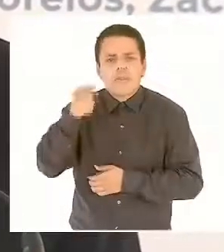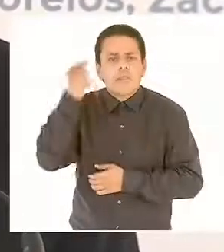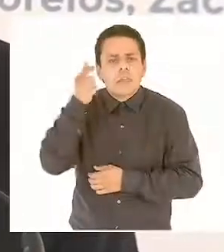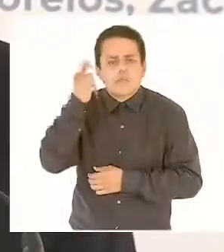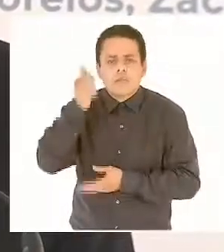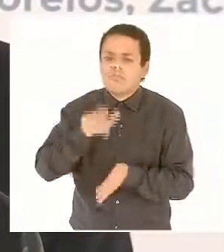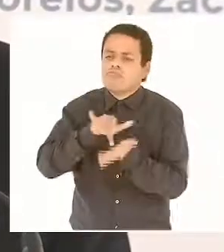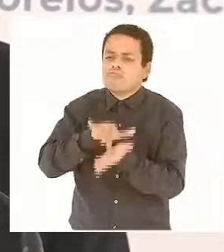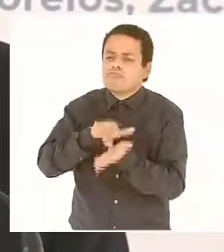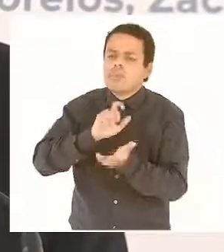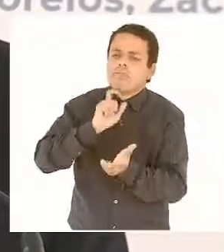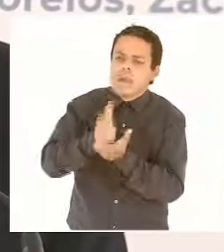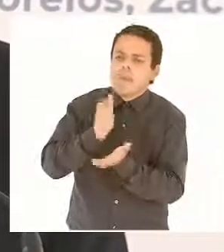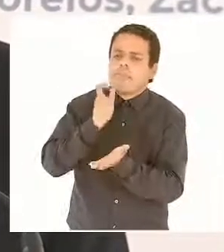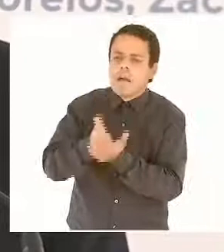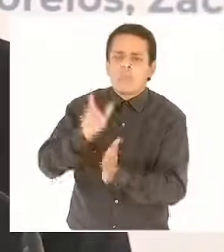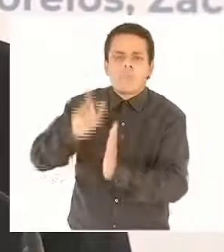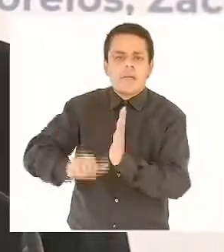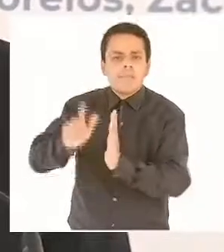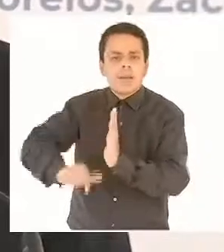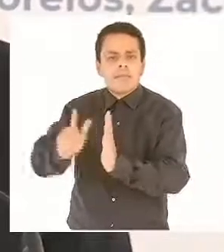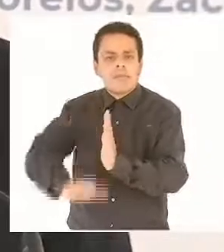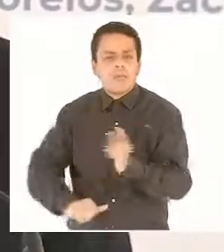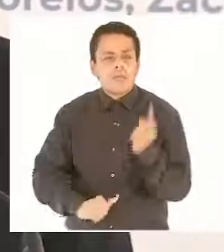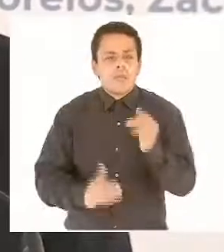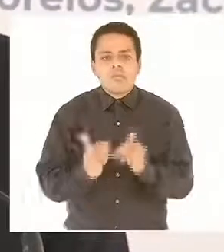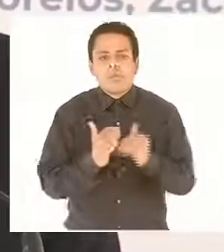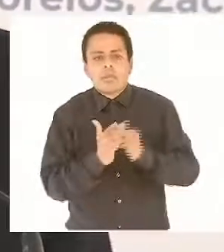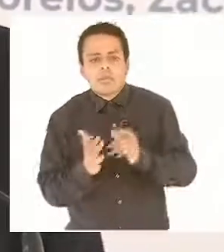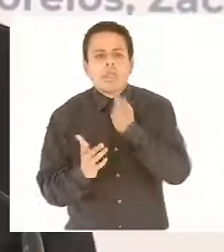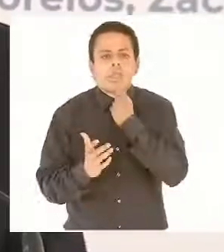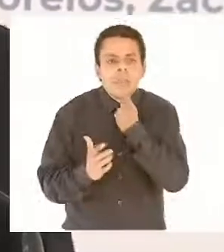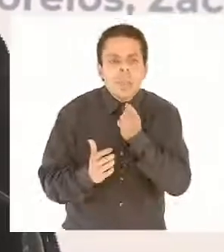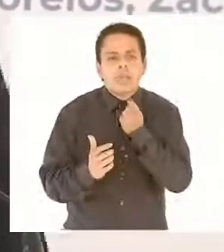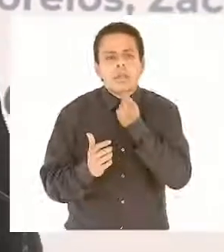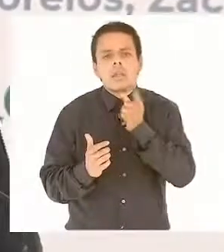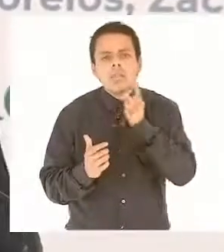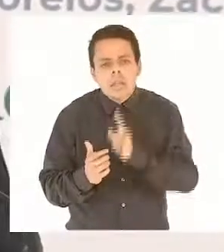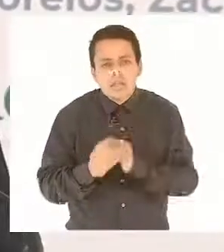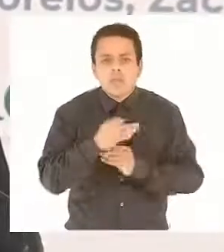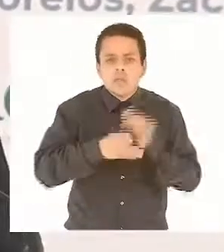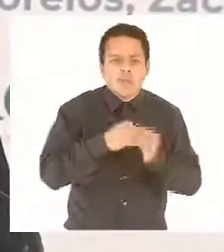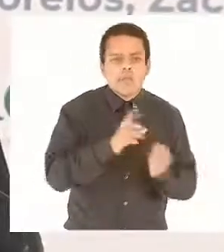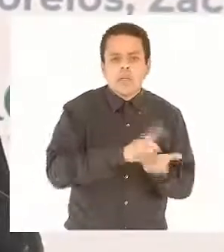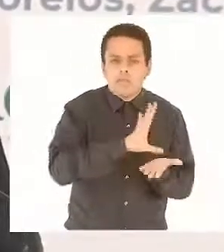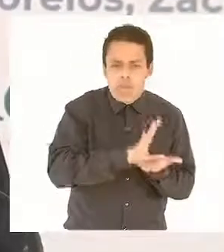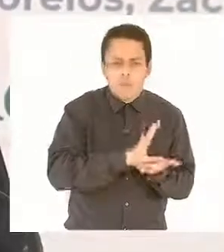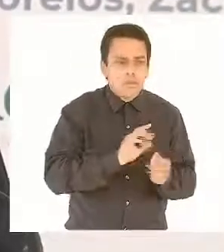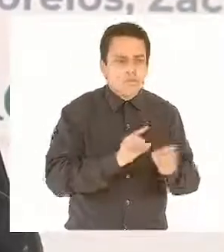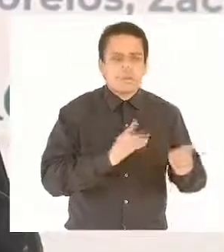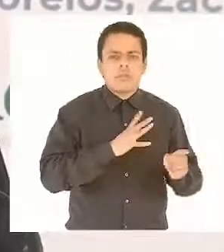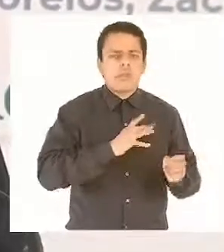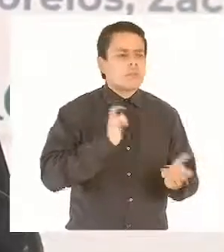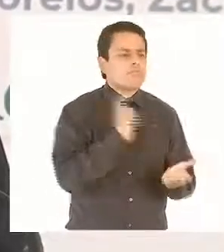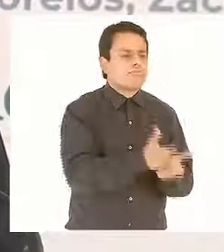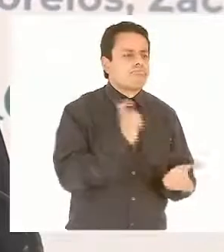pensión. Es 1 millón de niñas, niños con discapacidad que tienen